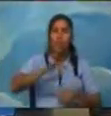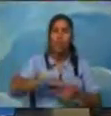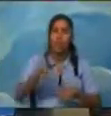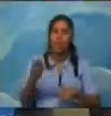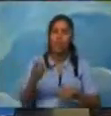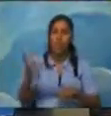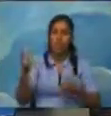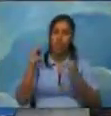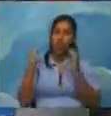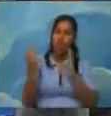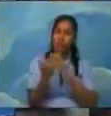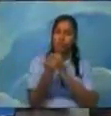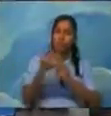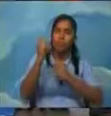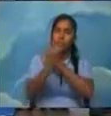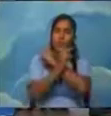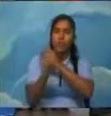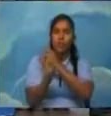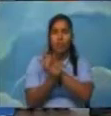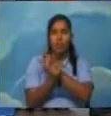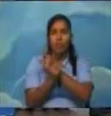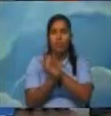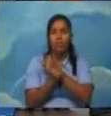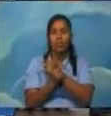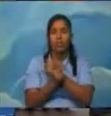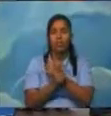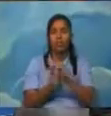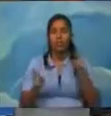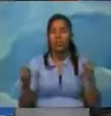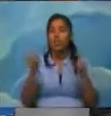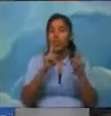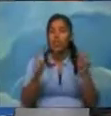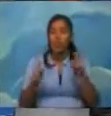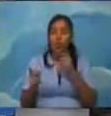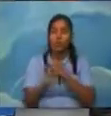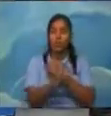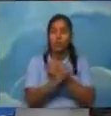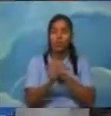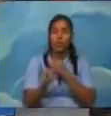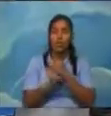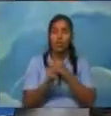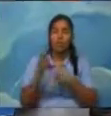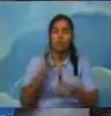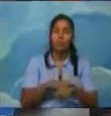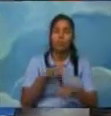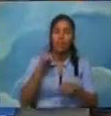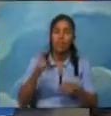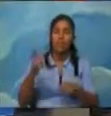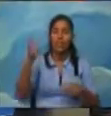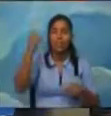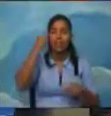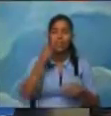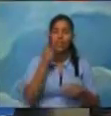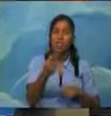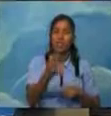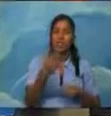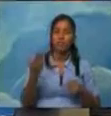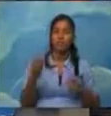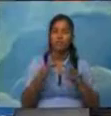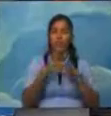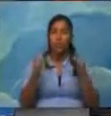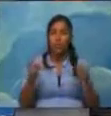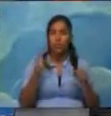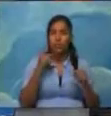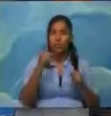nos defendió? No los defendió porque Él dijo que todo esto